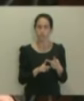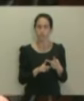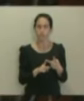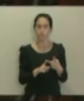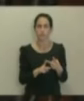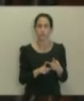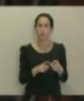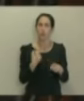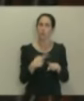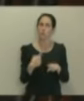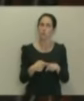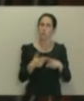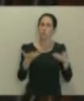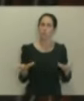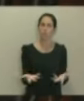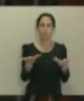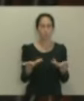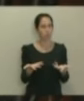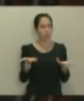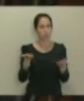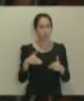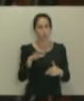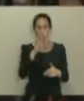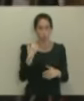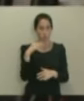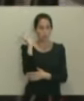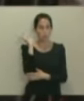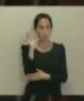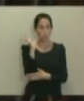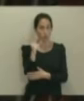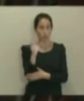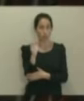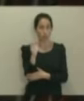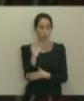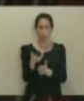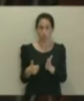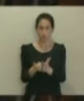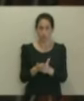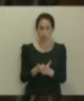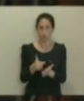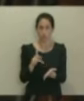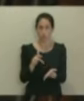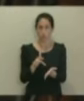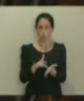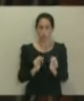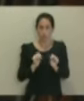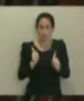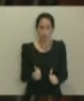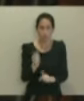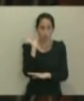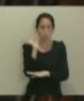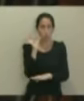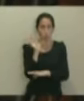menor, porque en esa ponencia, al menos hasta que entramos a la ponencia,